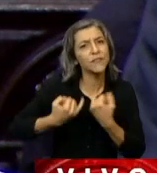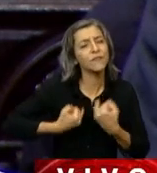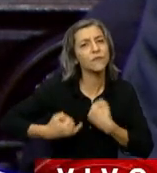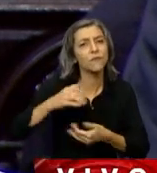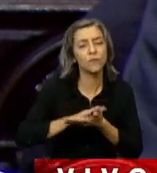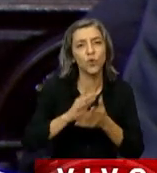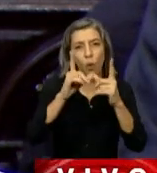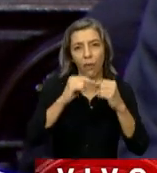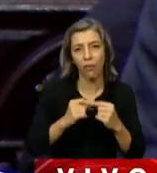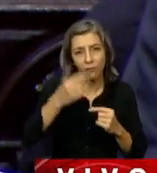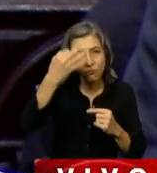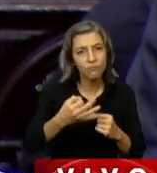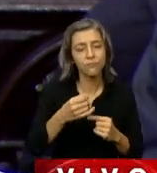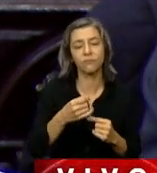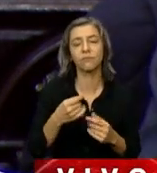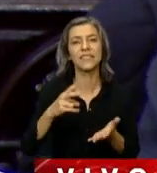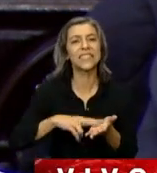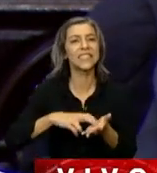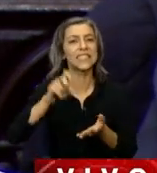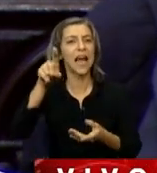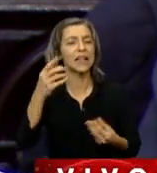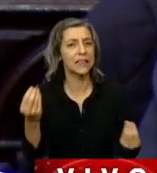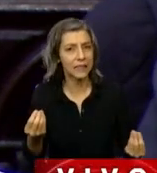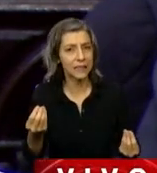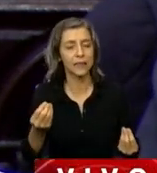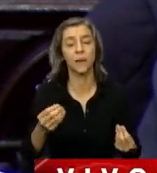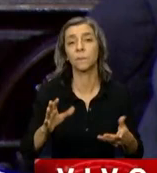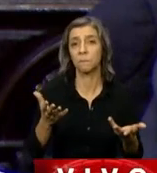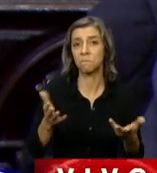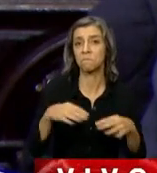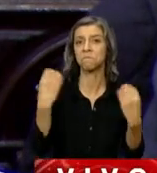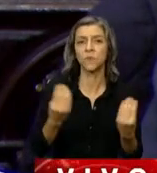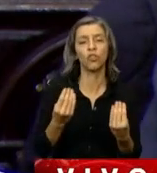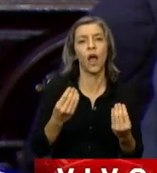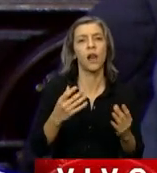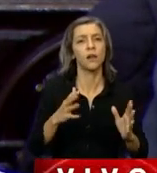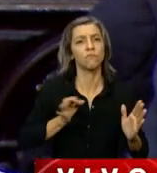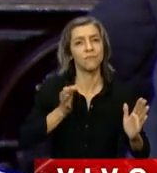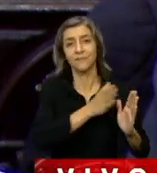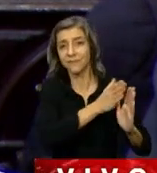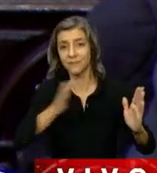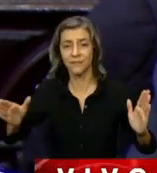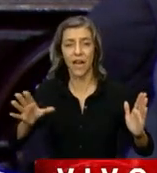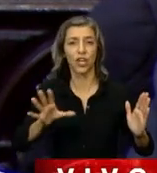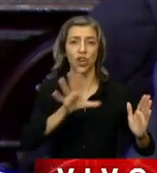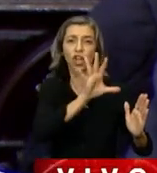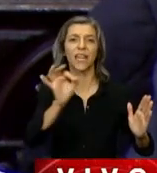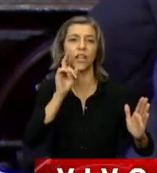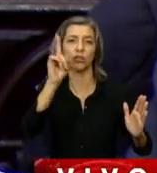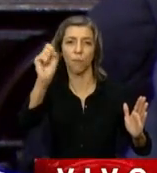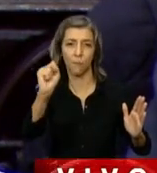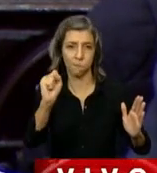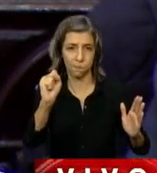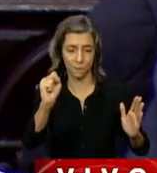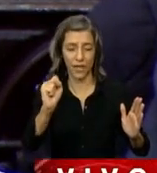los papeles al día, podríamos decirle, significan una erogación de 500.000 pesos anuales, más 250.000